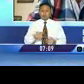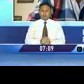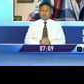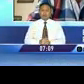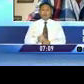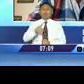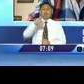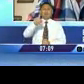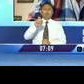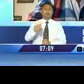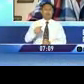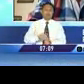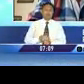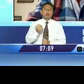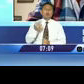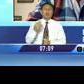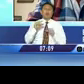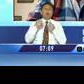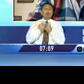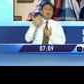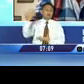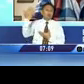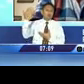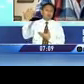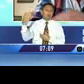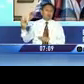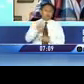movimientos y organizaciones políticas van a llegar al Consejo